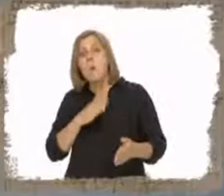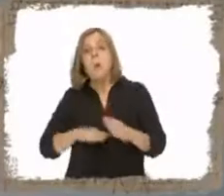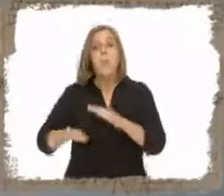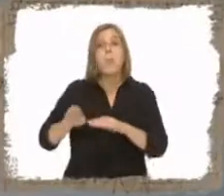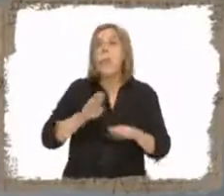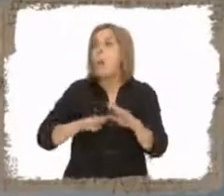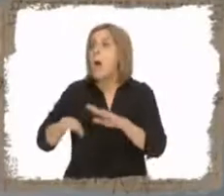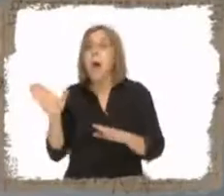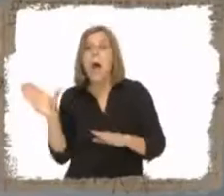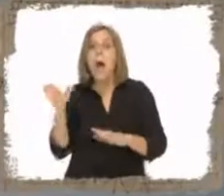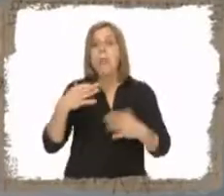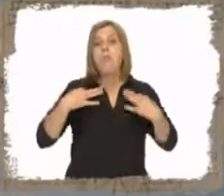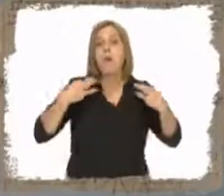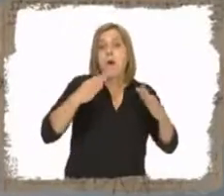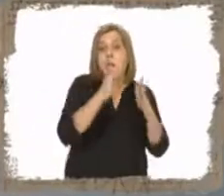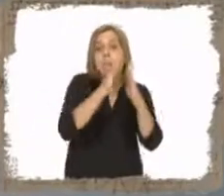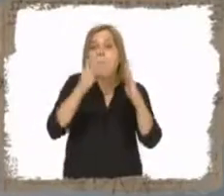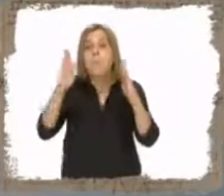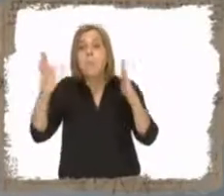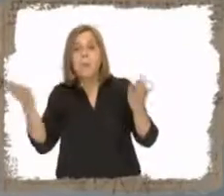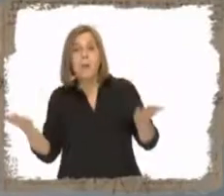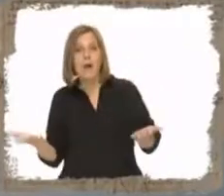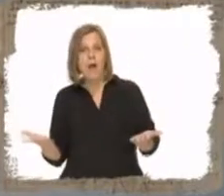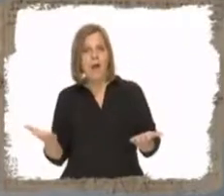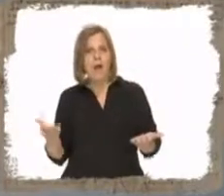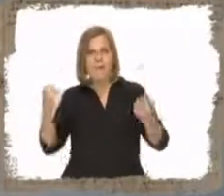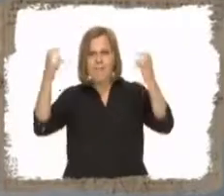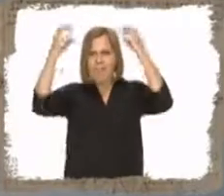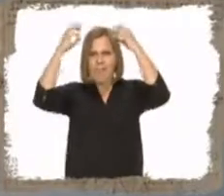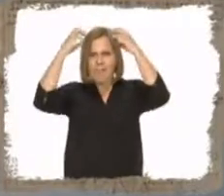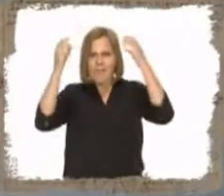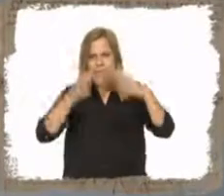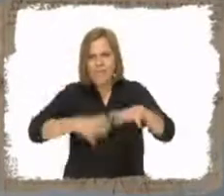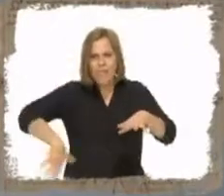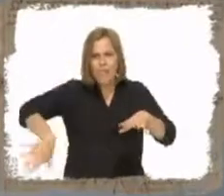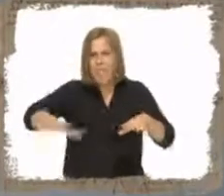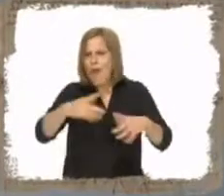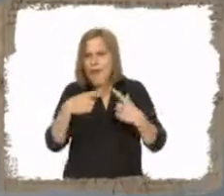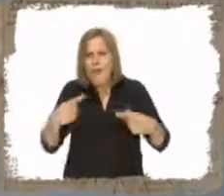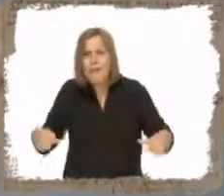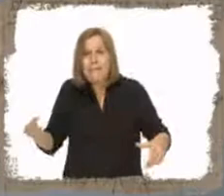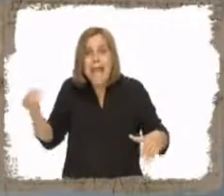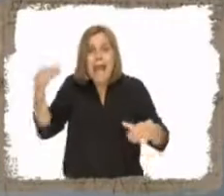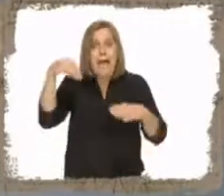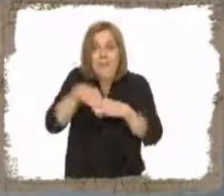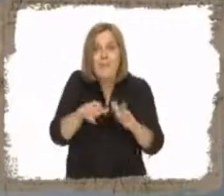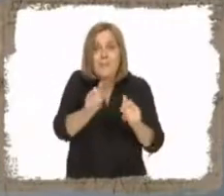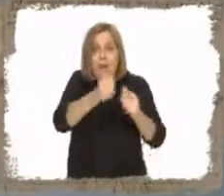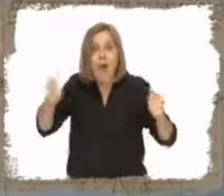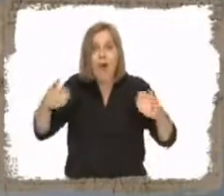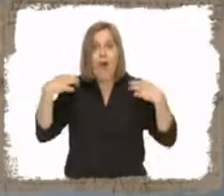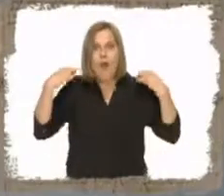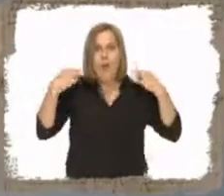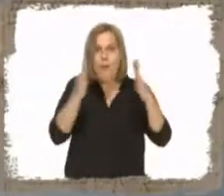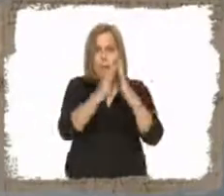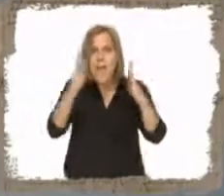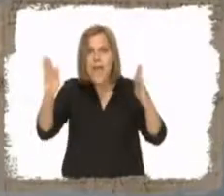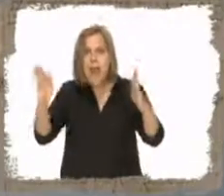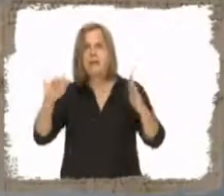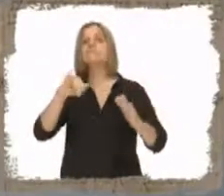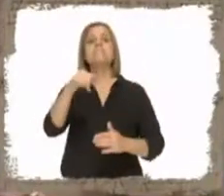me puse a ordenar todo mi ropero. O sea, Piki, ¿que todos estos materiales están adentro de tu